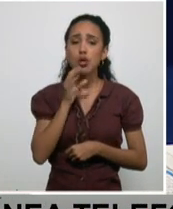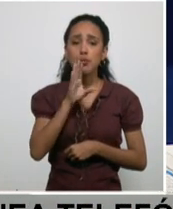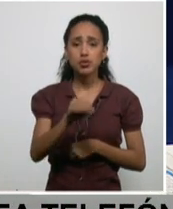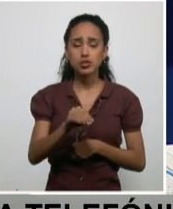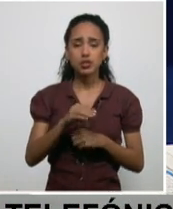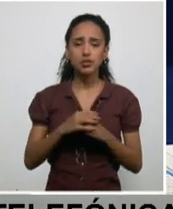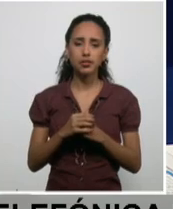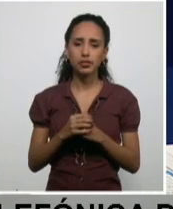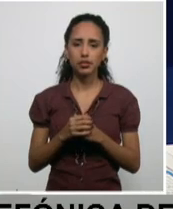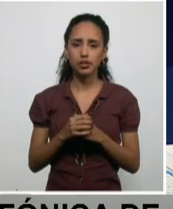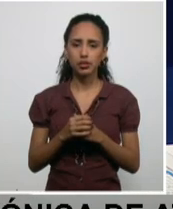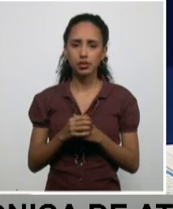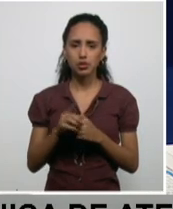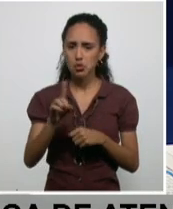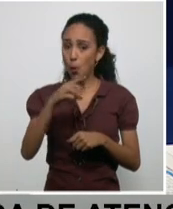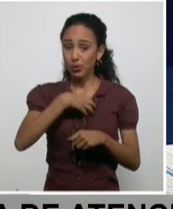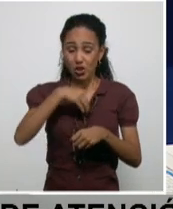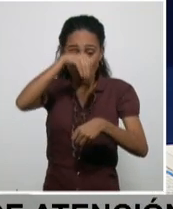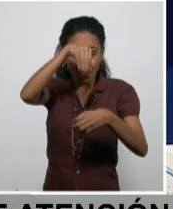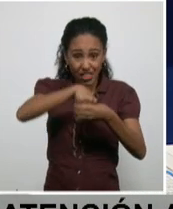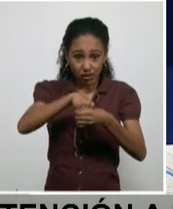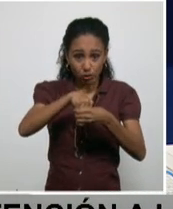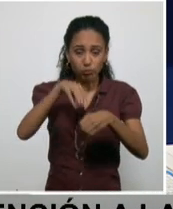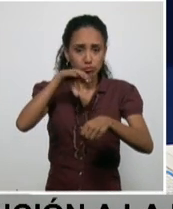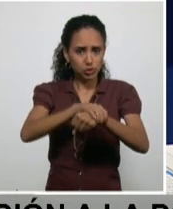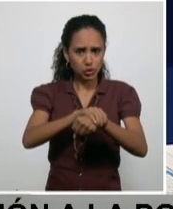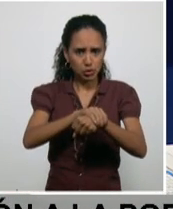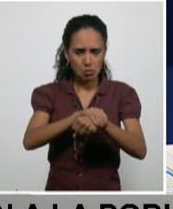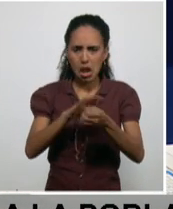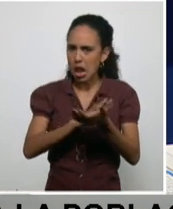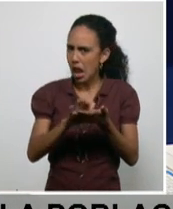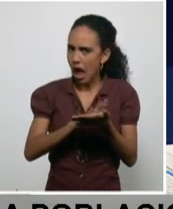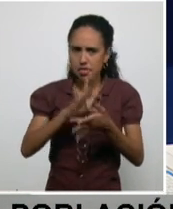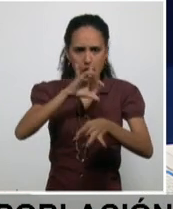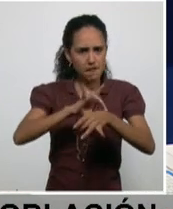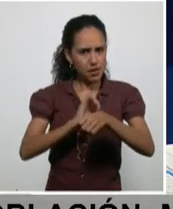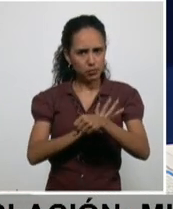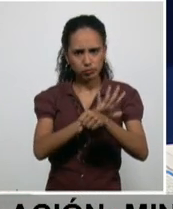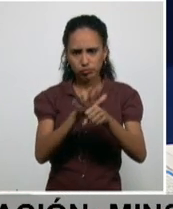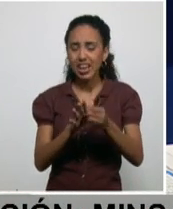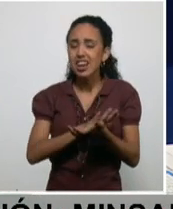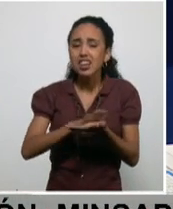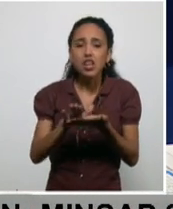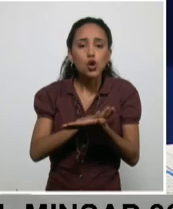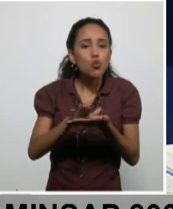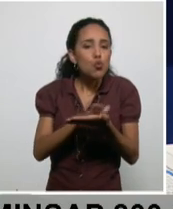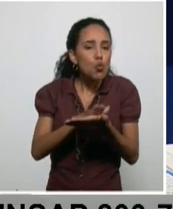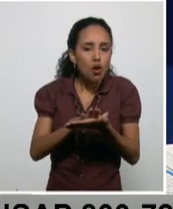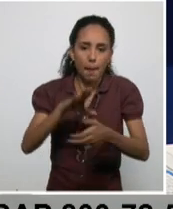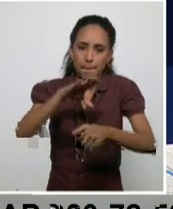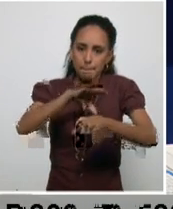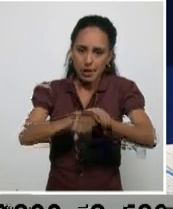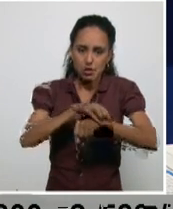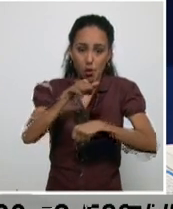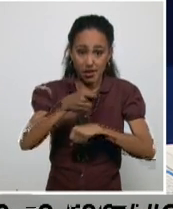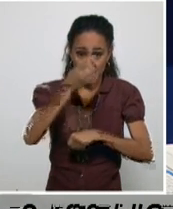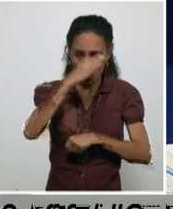tenido ni brotes ni casos confirmados en prisiones, en ninguna de las prisiones de nuestro país.